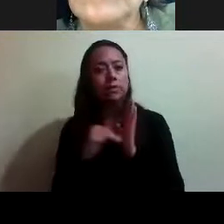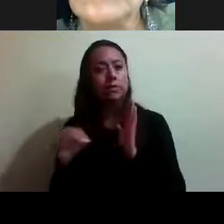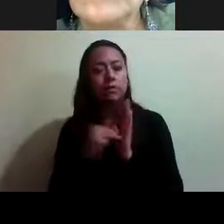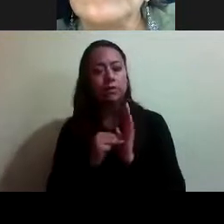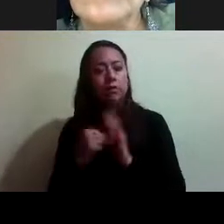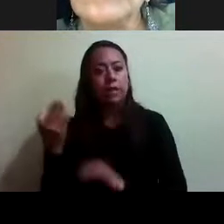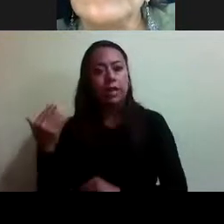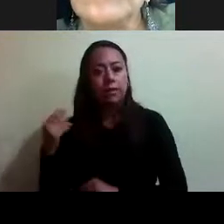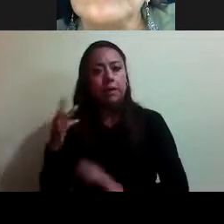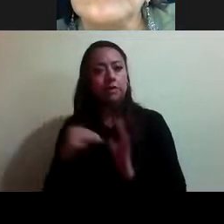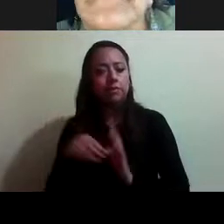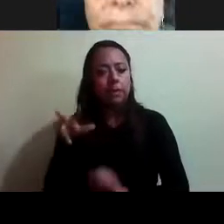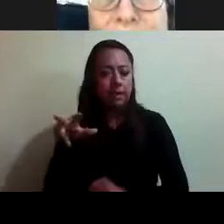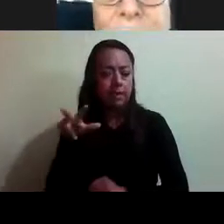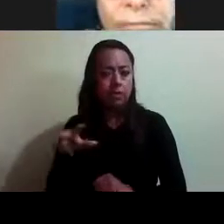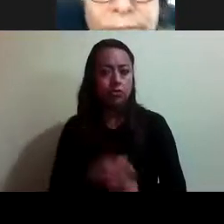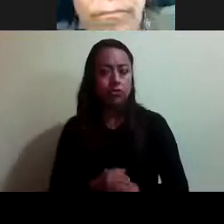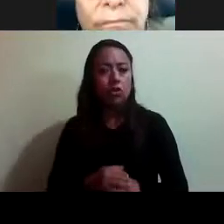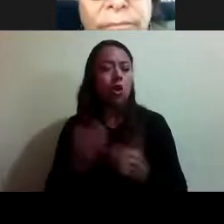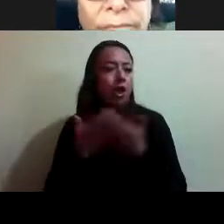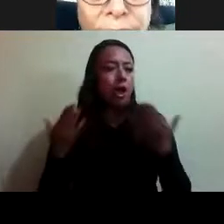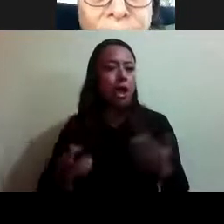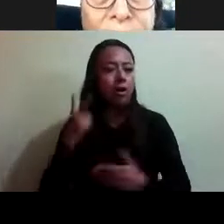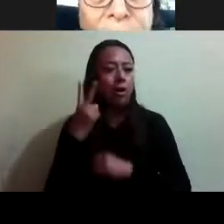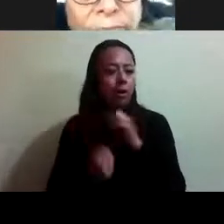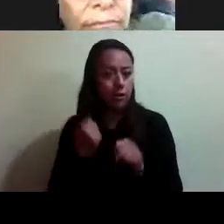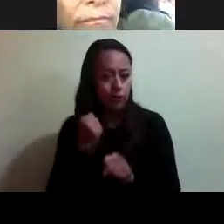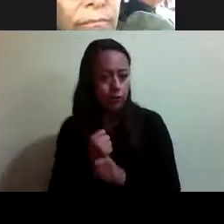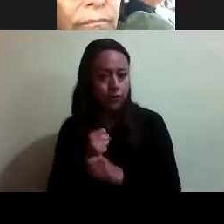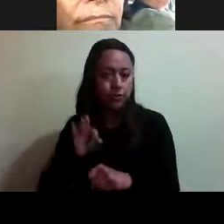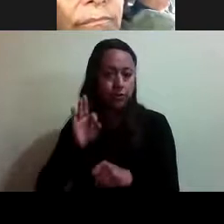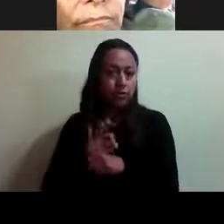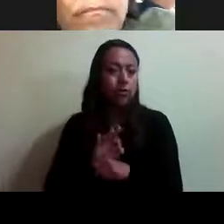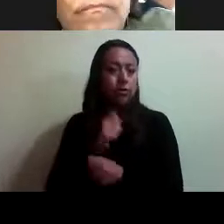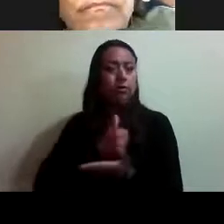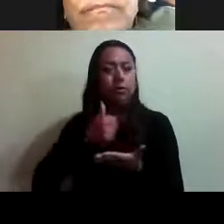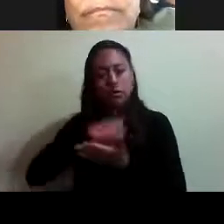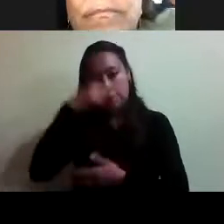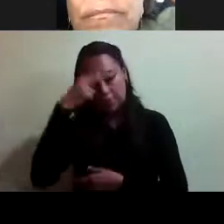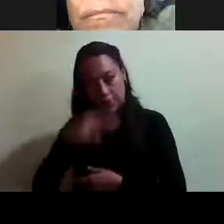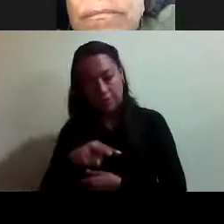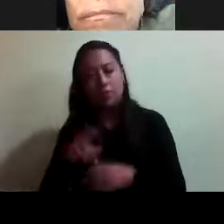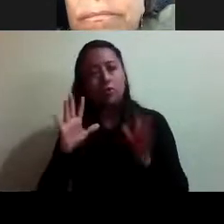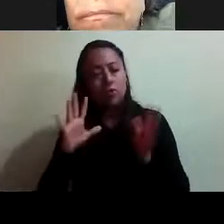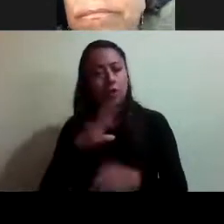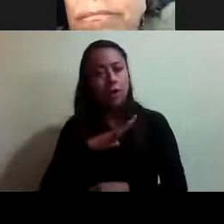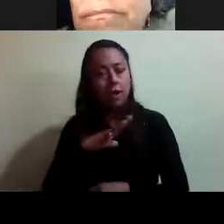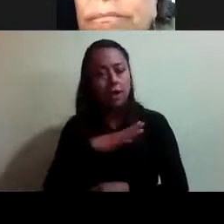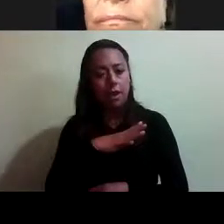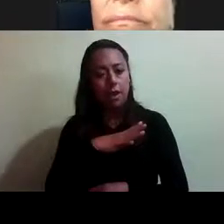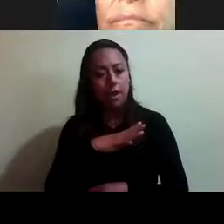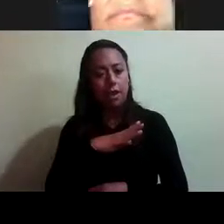2018. Y en 2 años, en favor de la Ciudad de México, se han destinado